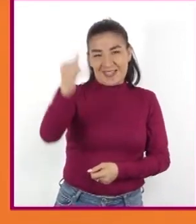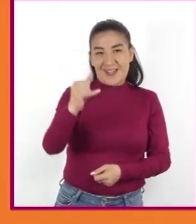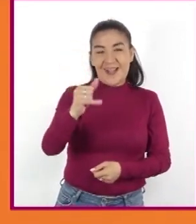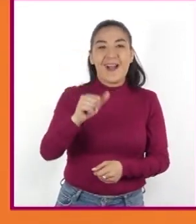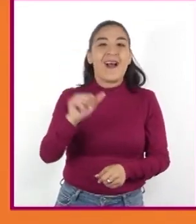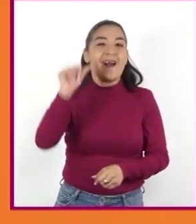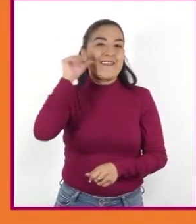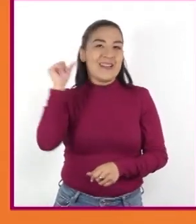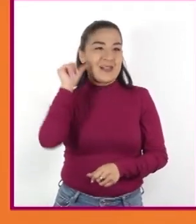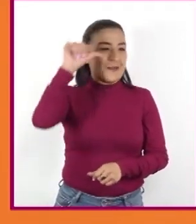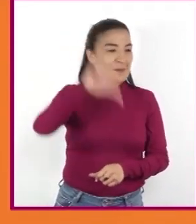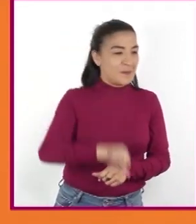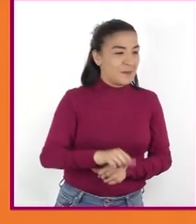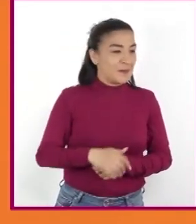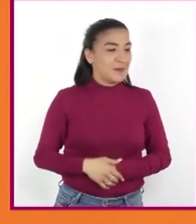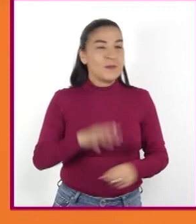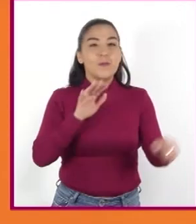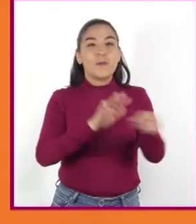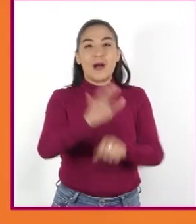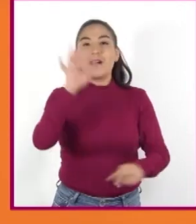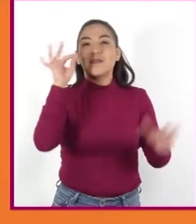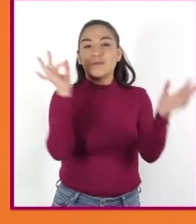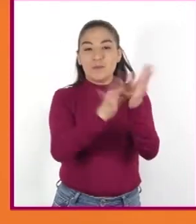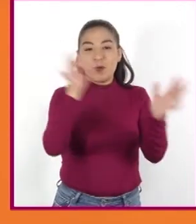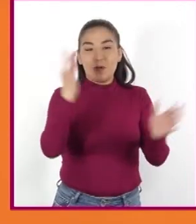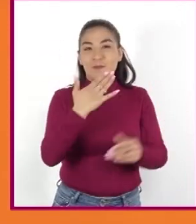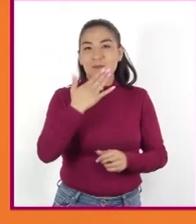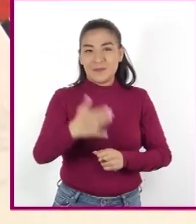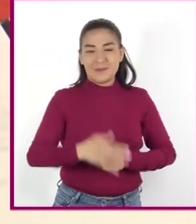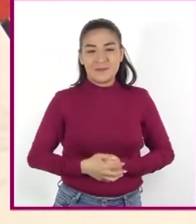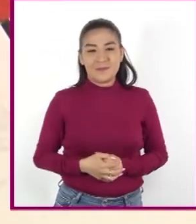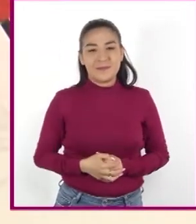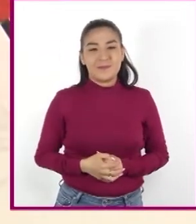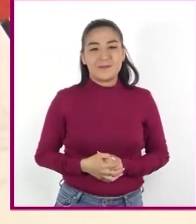hoy. De acuerdo al puntaje obtenido,